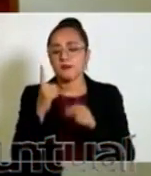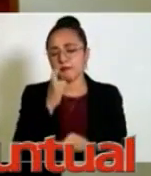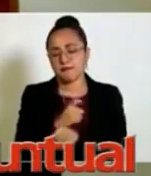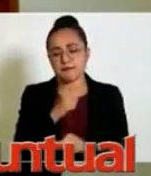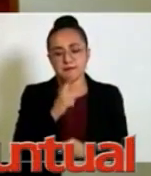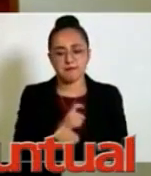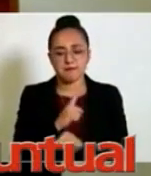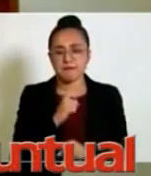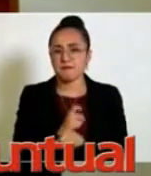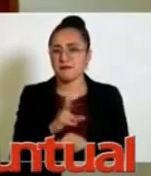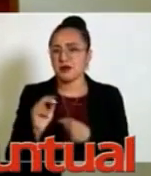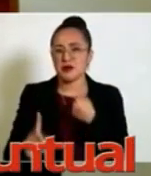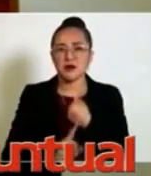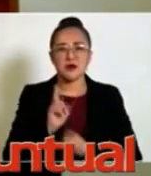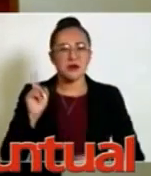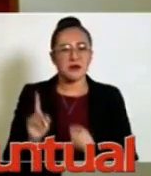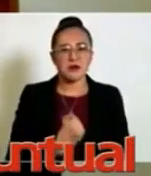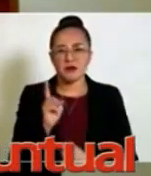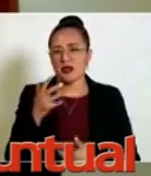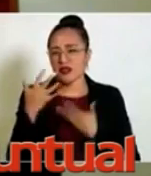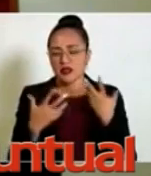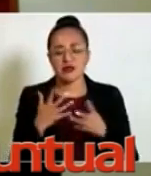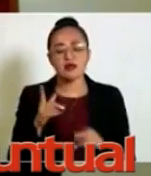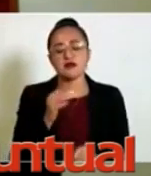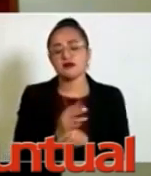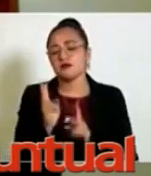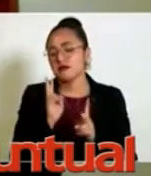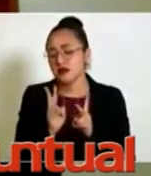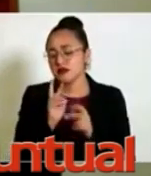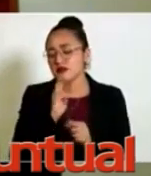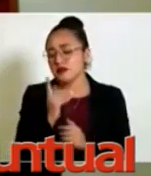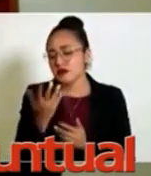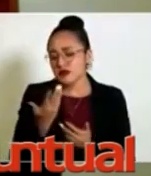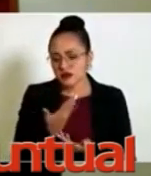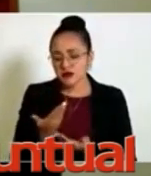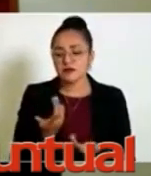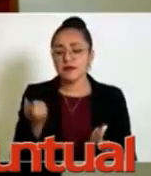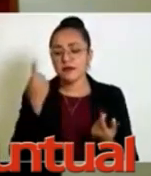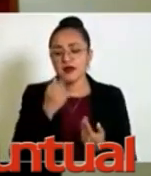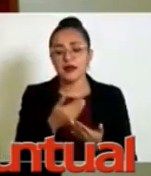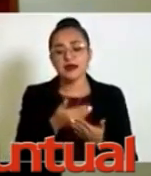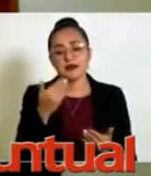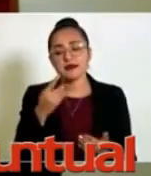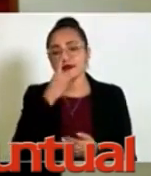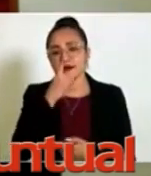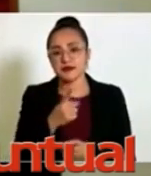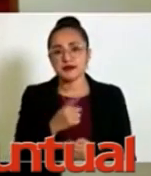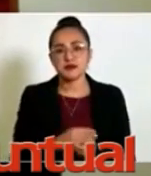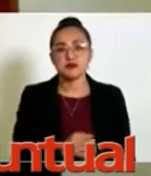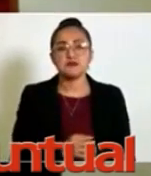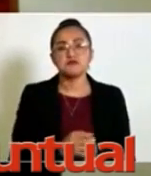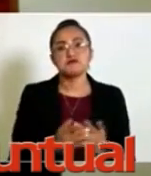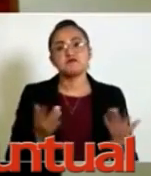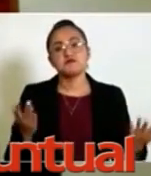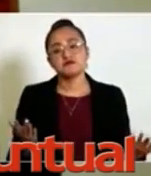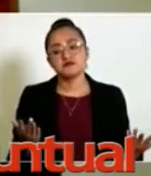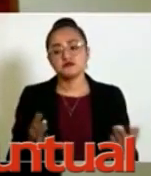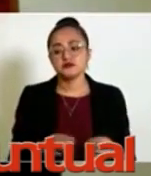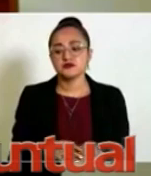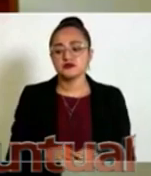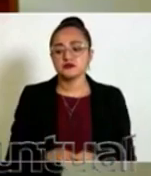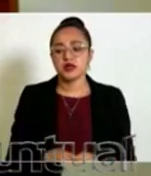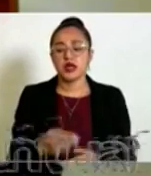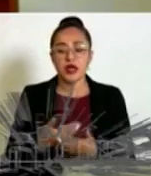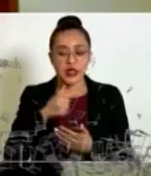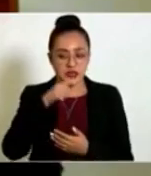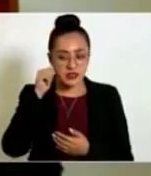se encauce y se resuelva el día de hoy este conflicto, no sin antes mencionar que obviamente situaciones como las que se